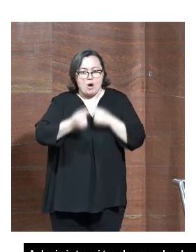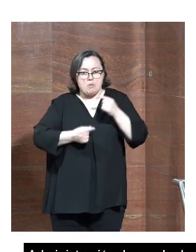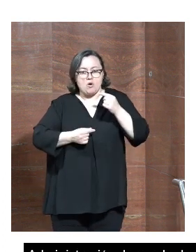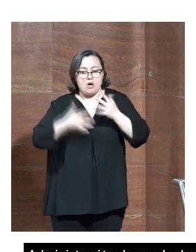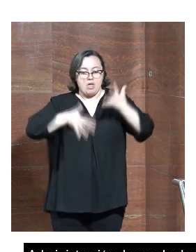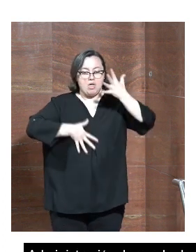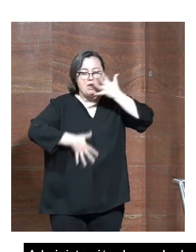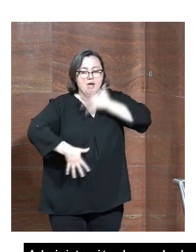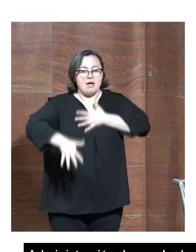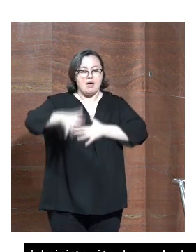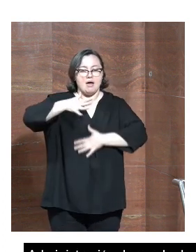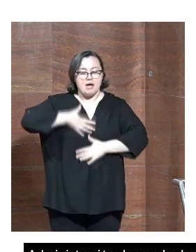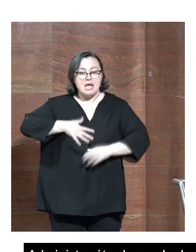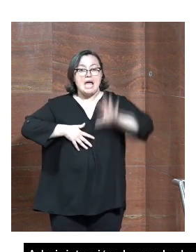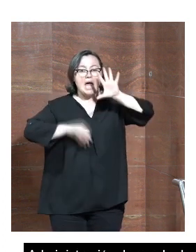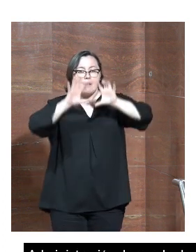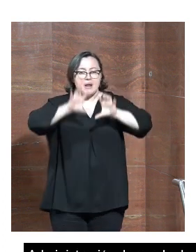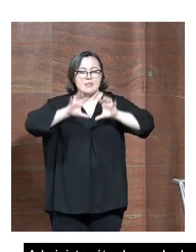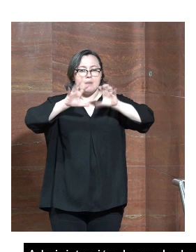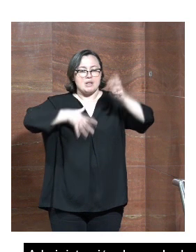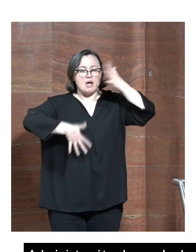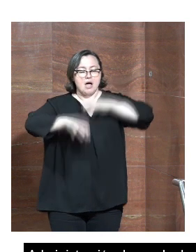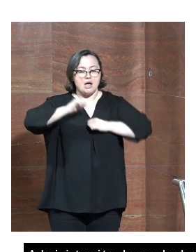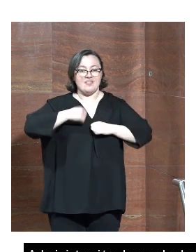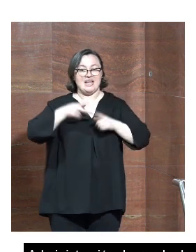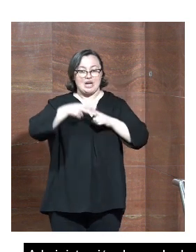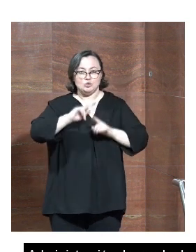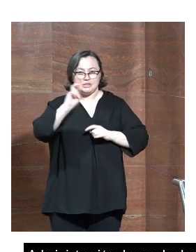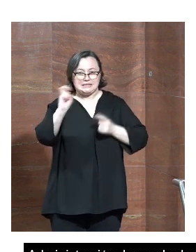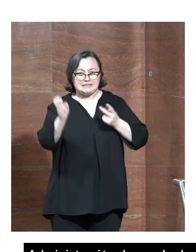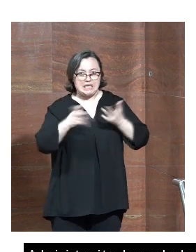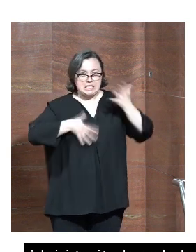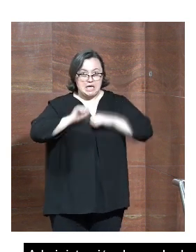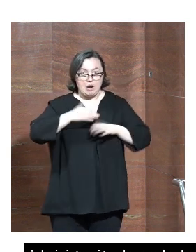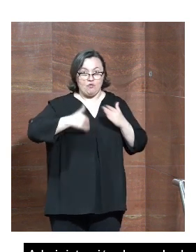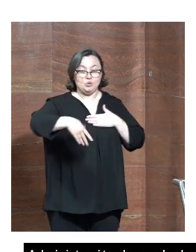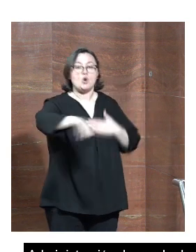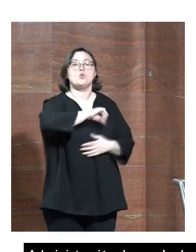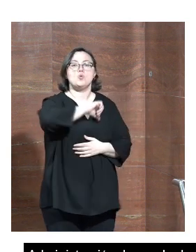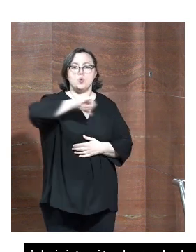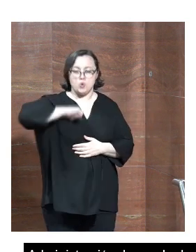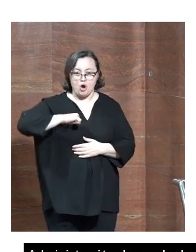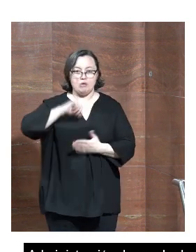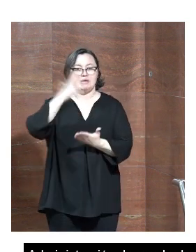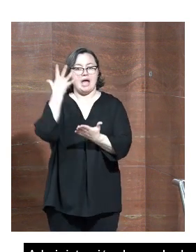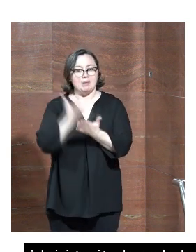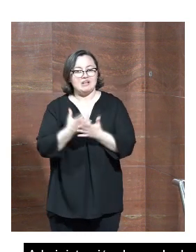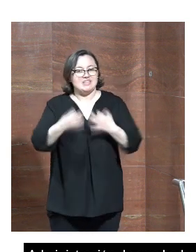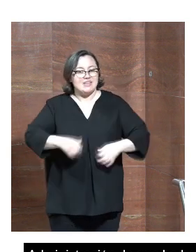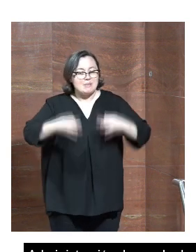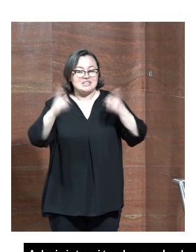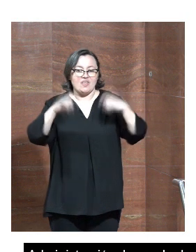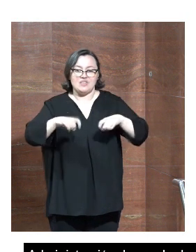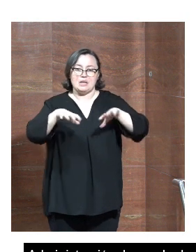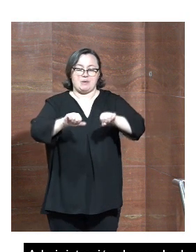adaptándose, que puedan ir aprendiendo, que puedan ir dotándose de los medios adecuados para conseguir con una aplicación más sencilla una